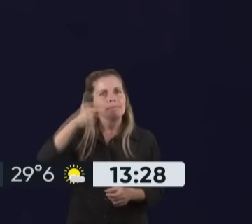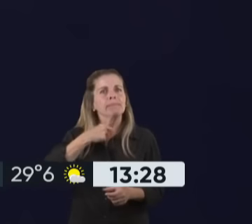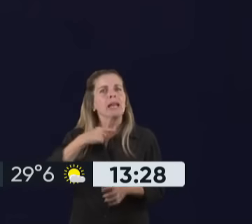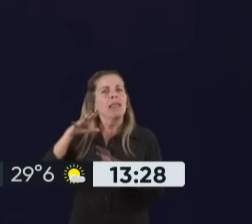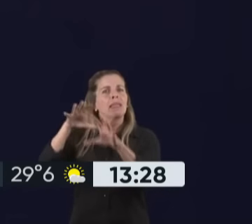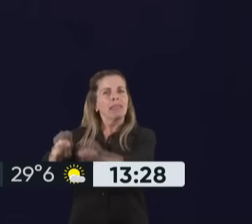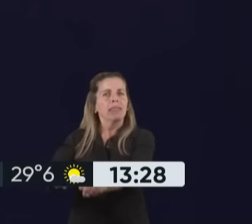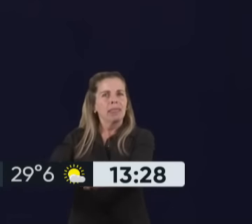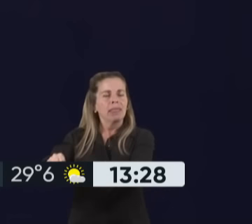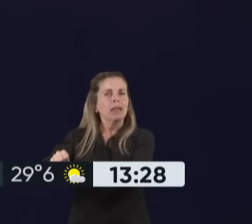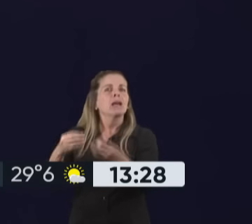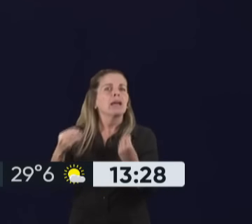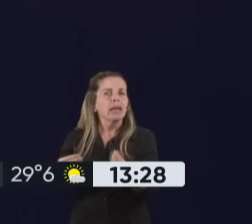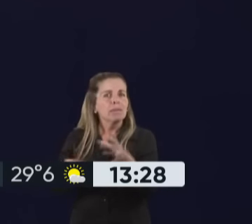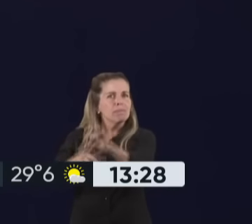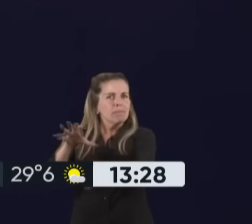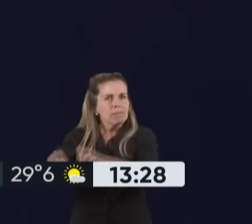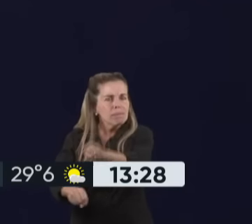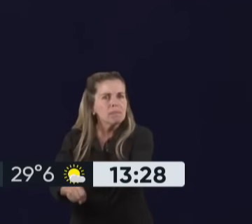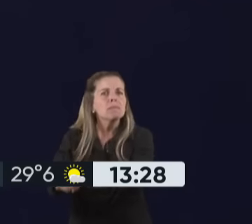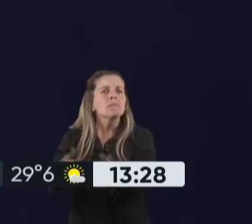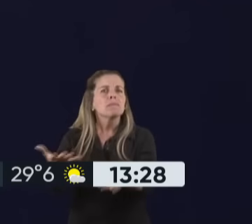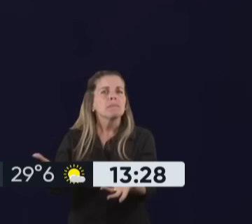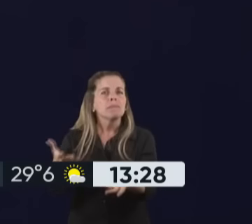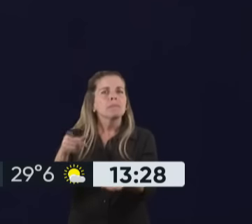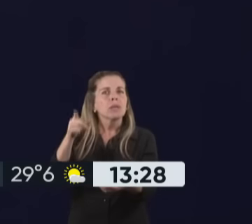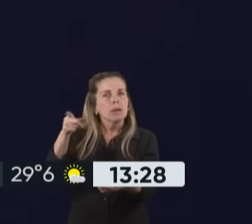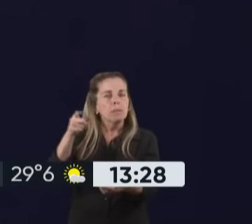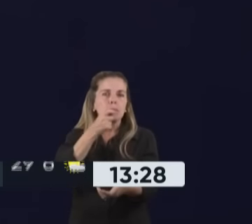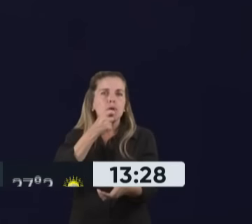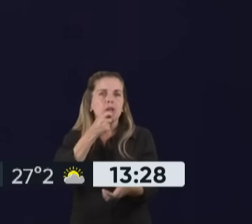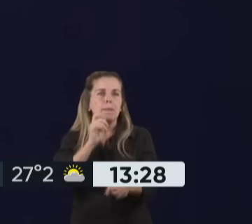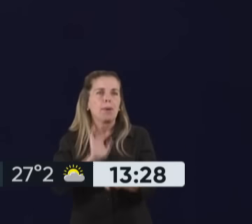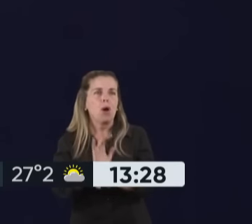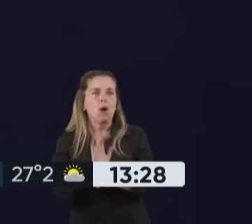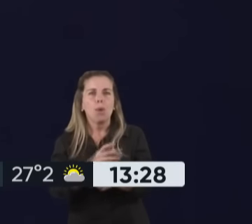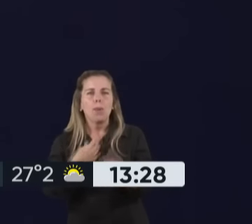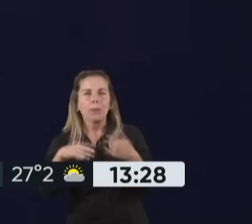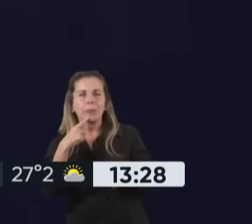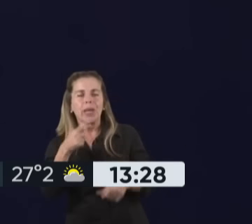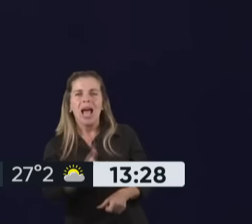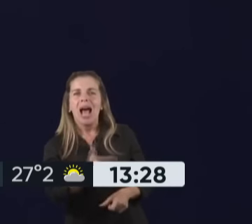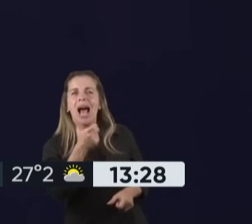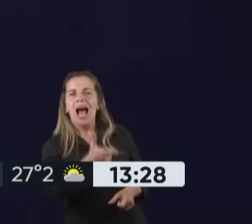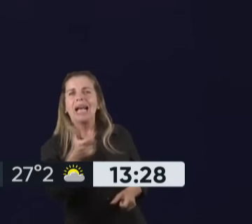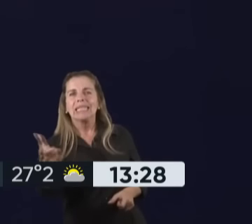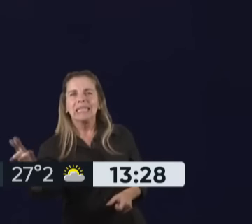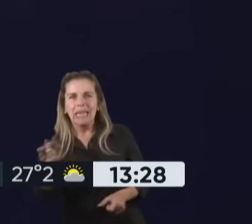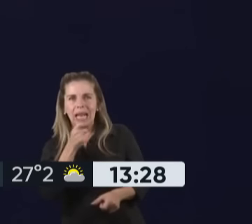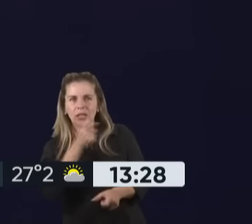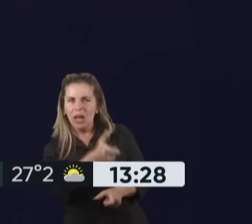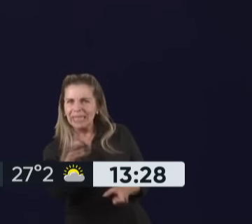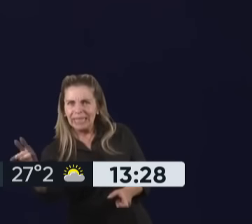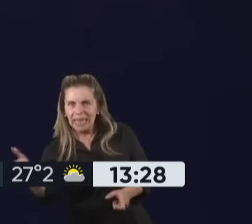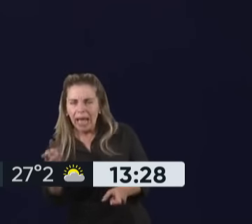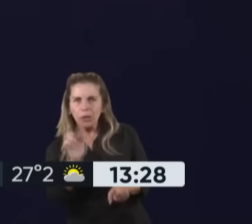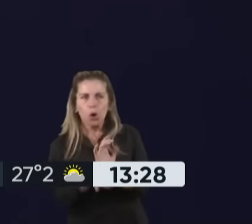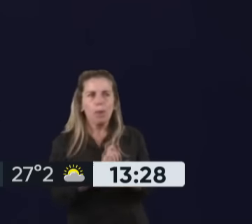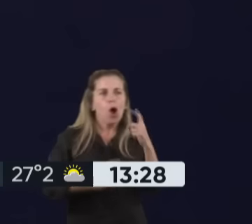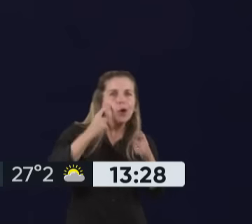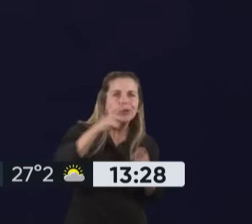nacional, utilizaban el asesinato como una forma de control territorial y a partir de